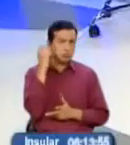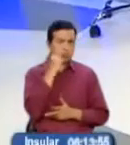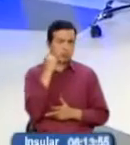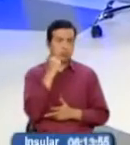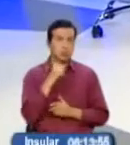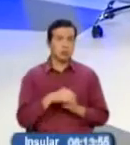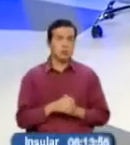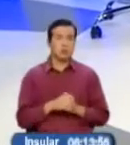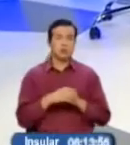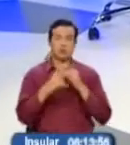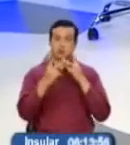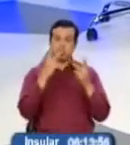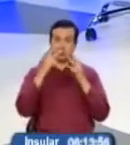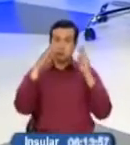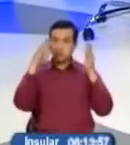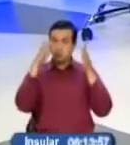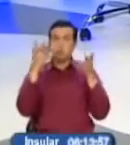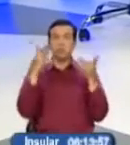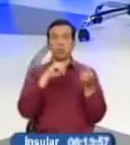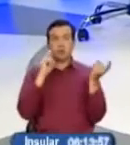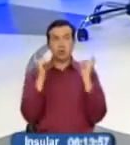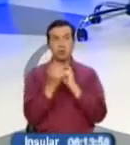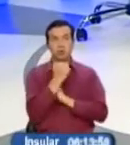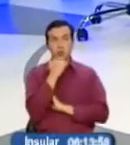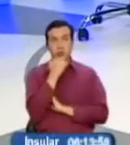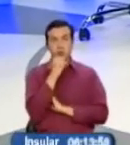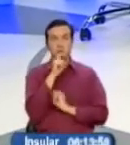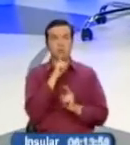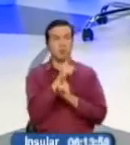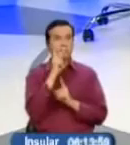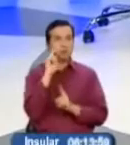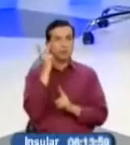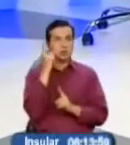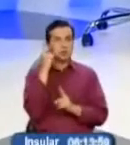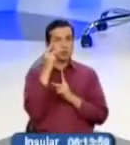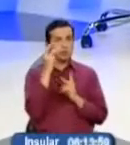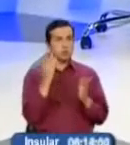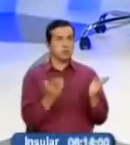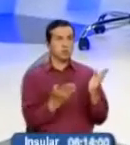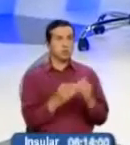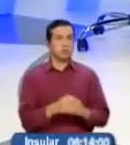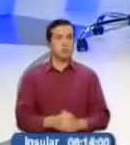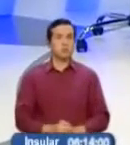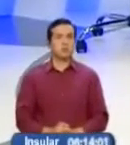para focalizar dónde hay que corregir y dónde hay que trabajar. Veamos el segundo cuadro, Chiqui, por favor.